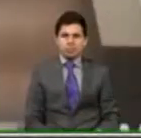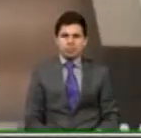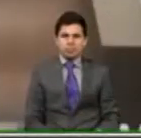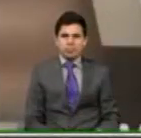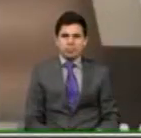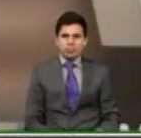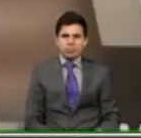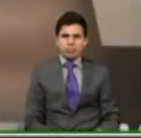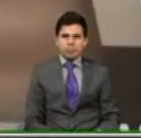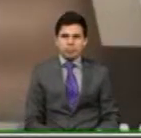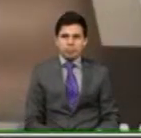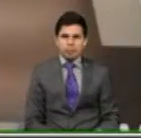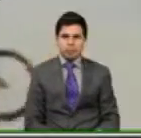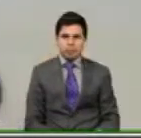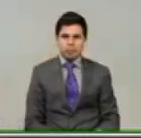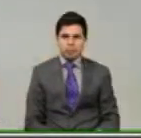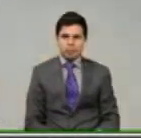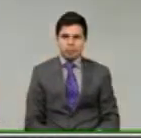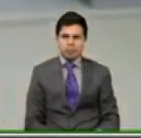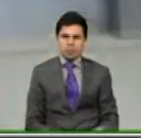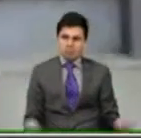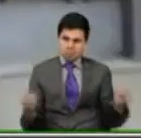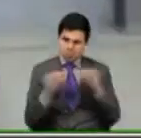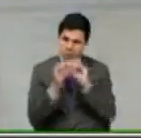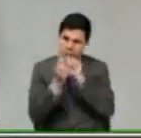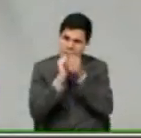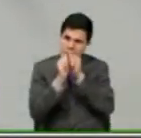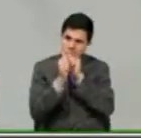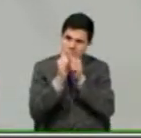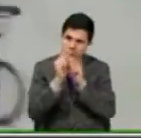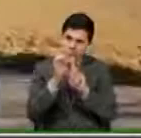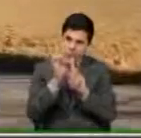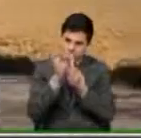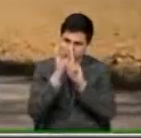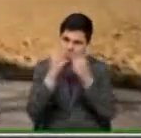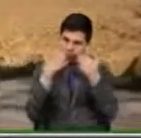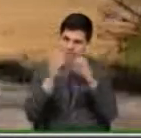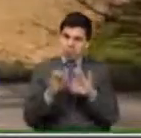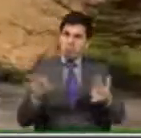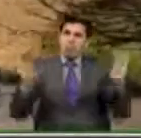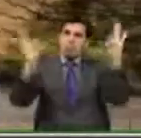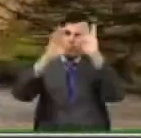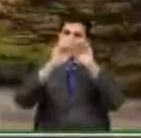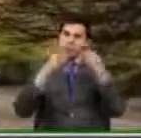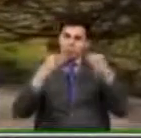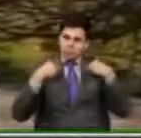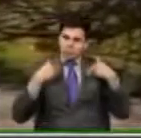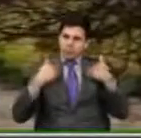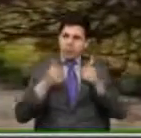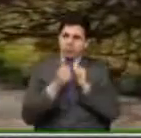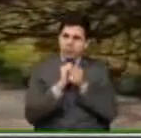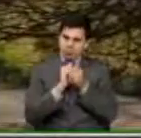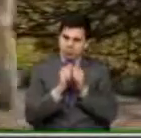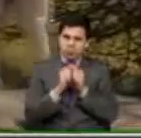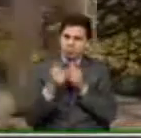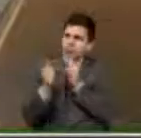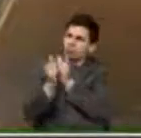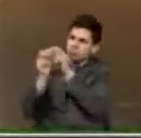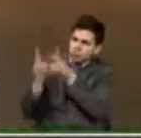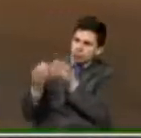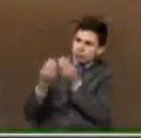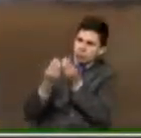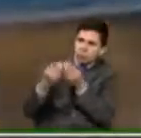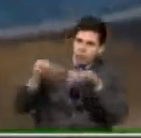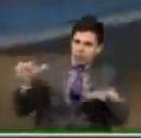Motivarse para hacer ejercicio. Hacer ejercicio es otra parte fundamental para llevar una vida saludable. Busquen un compañero y